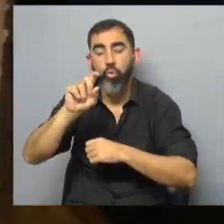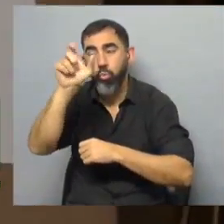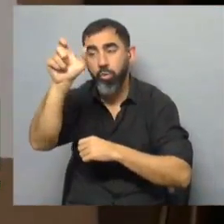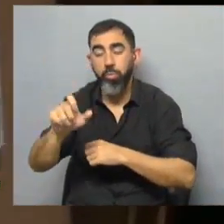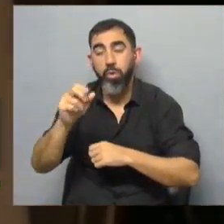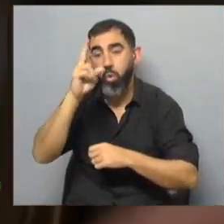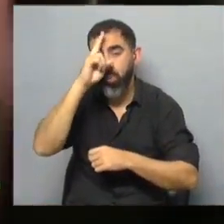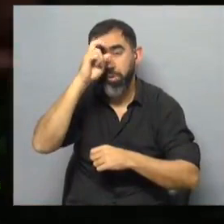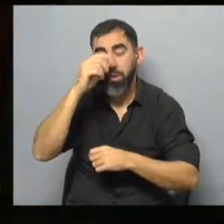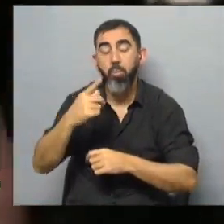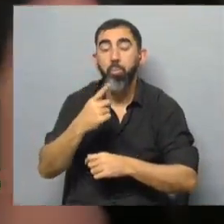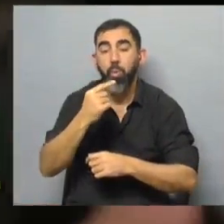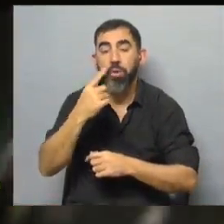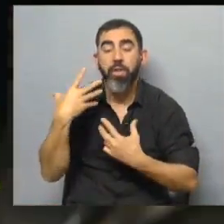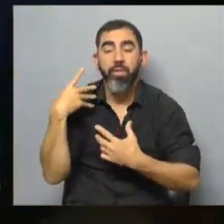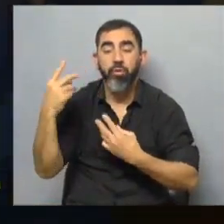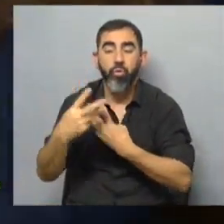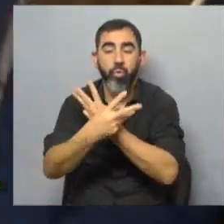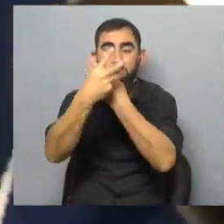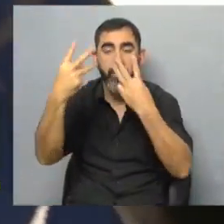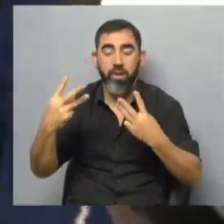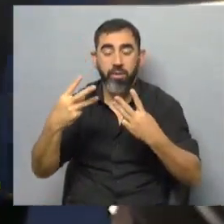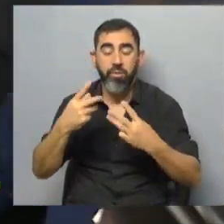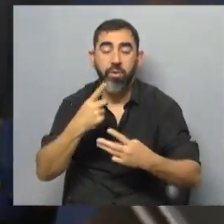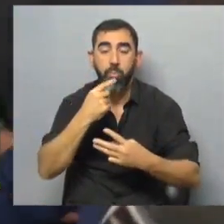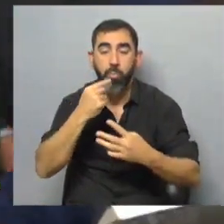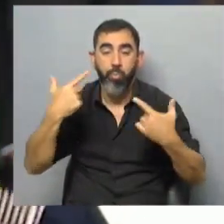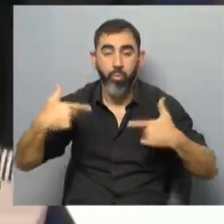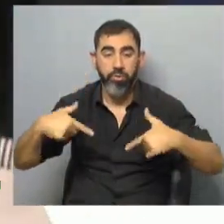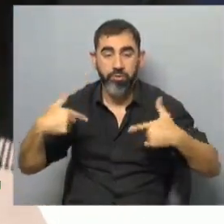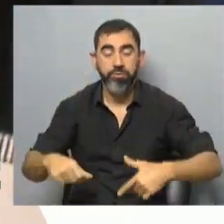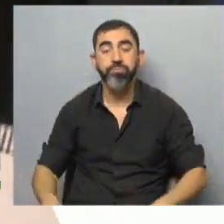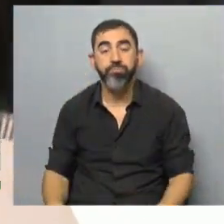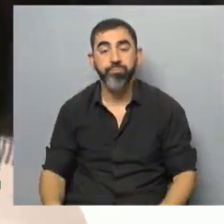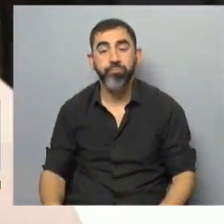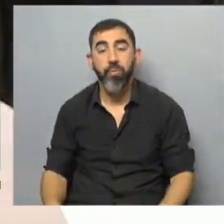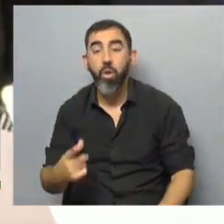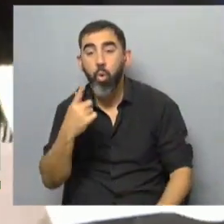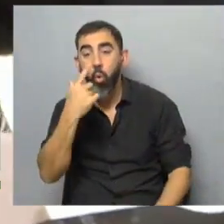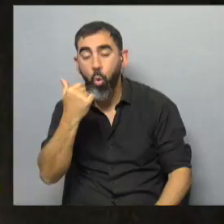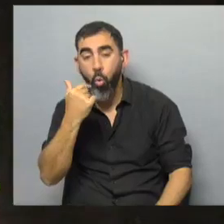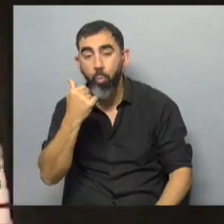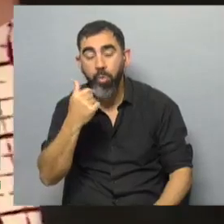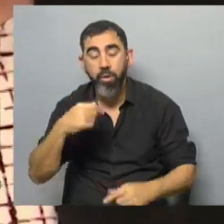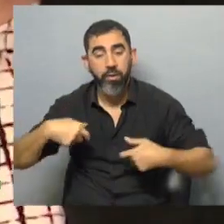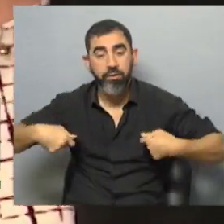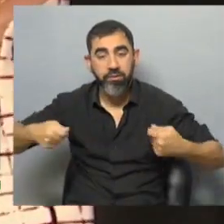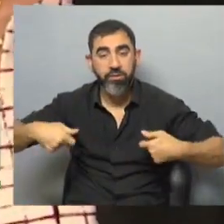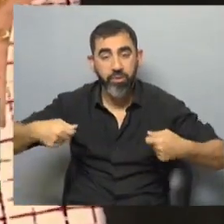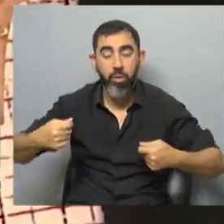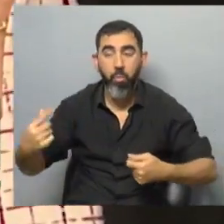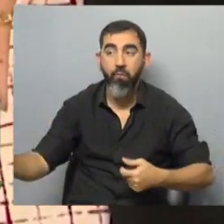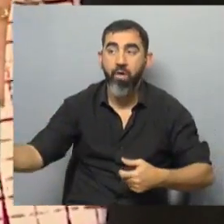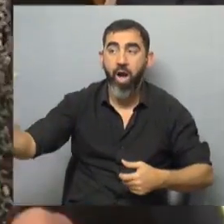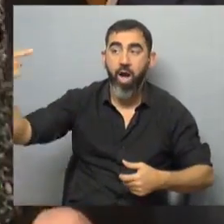hospital policial cuando era director general de Secretaría del Ministerio del Interior. El hombre había quedado inválido tras recibir una bala